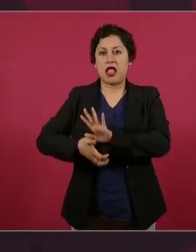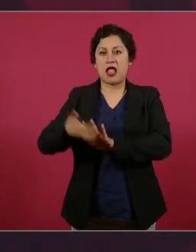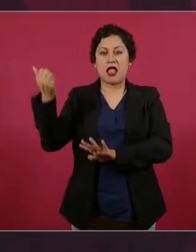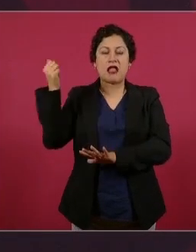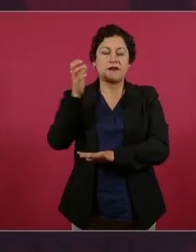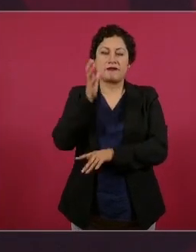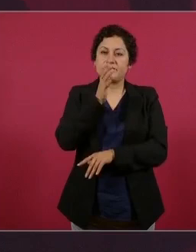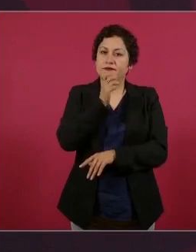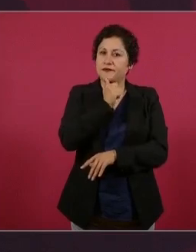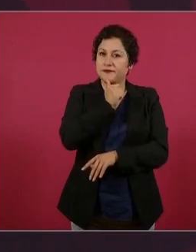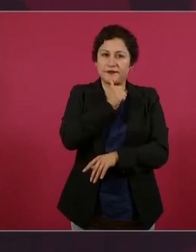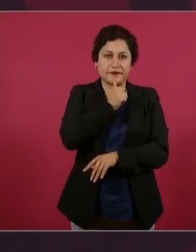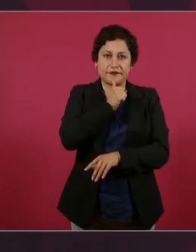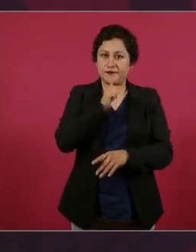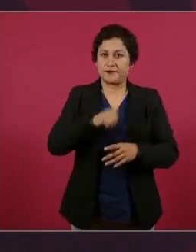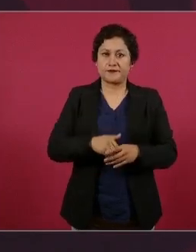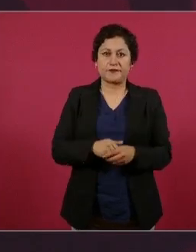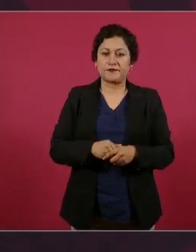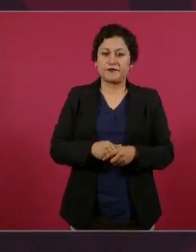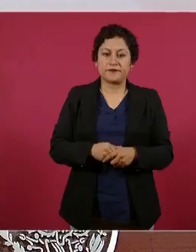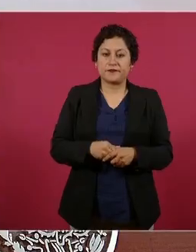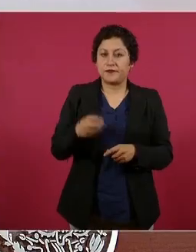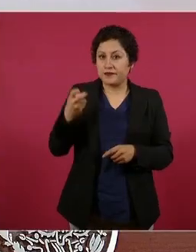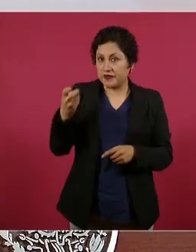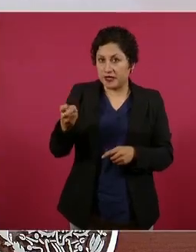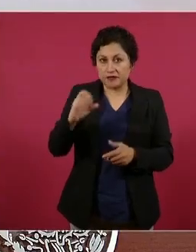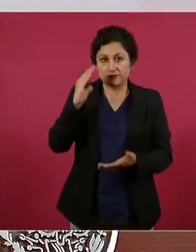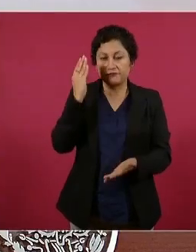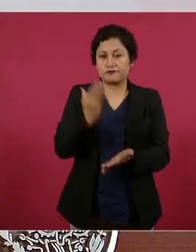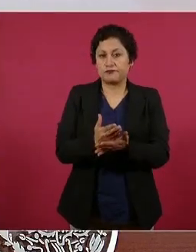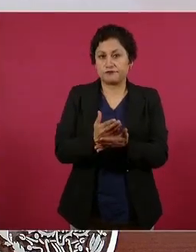de materiales. Eso ya no